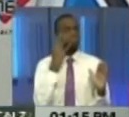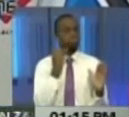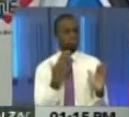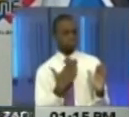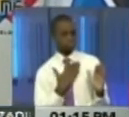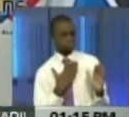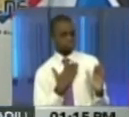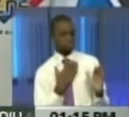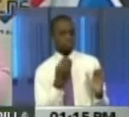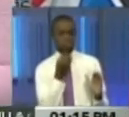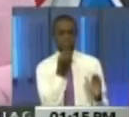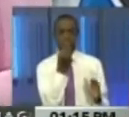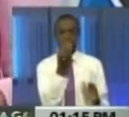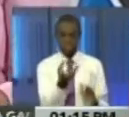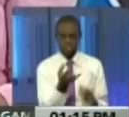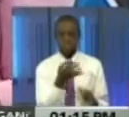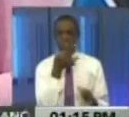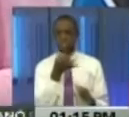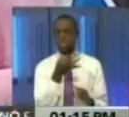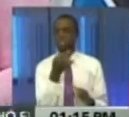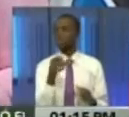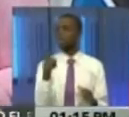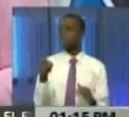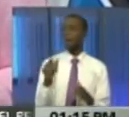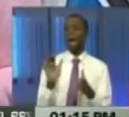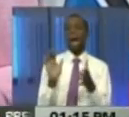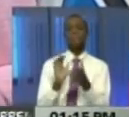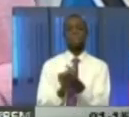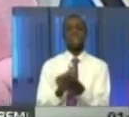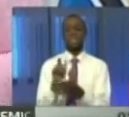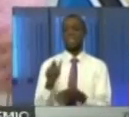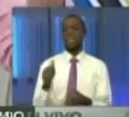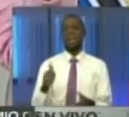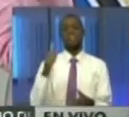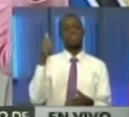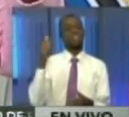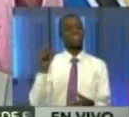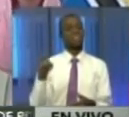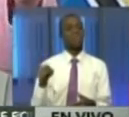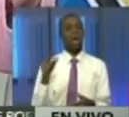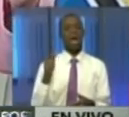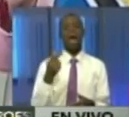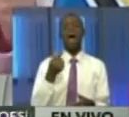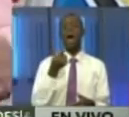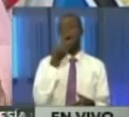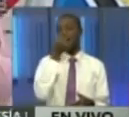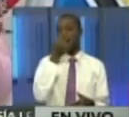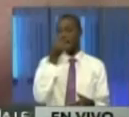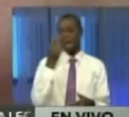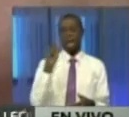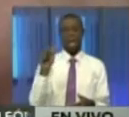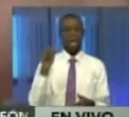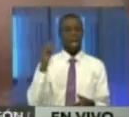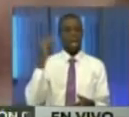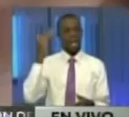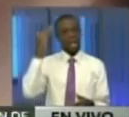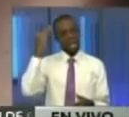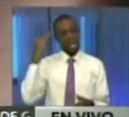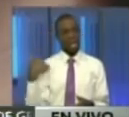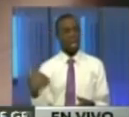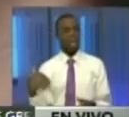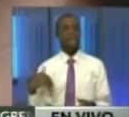como dice aquí nuestra querida amiga rectora Tania D'Amelio, un comentario a pie de página.